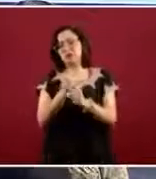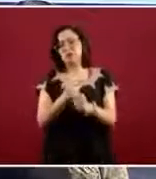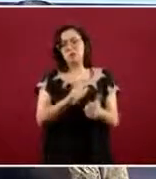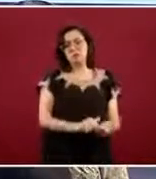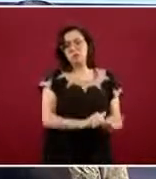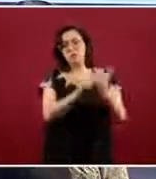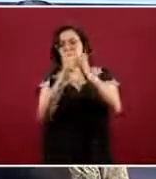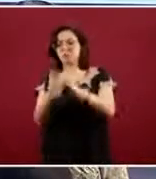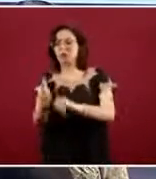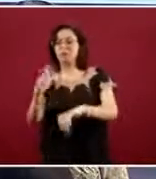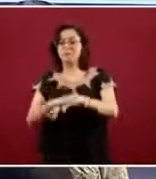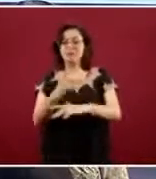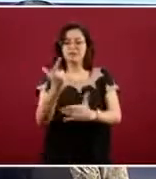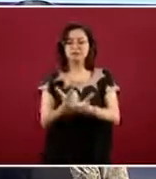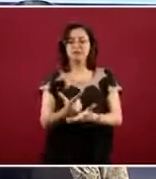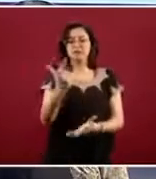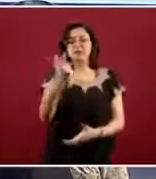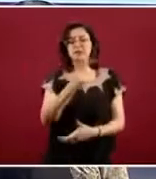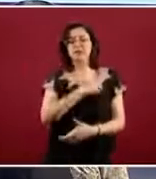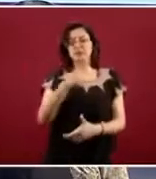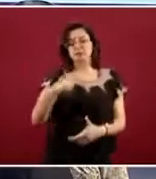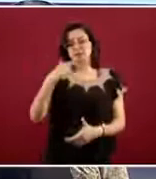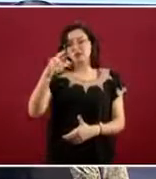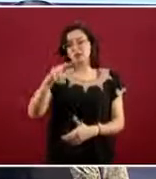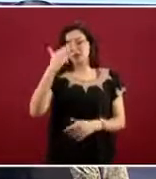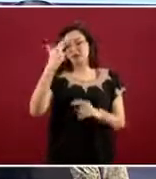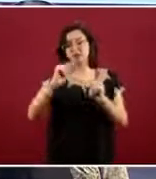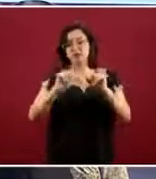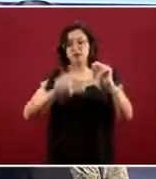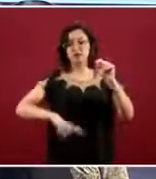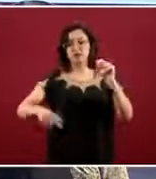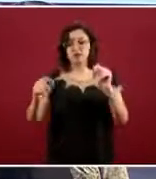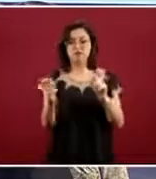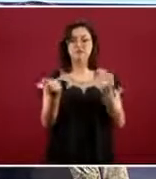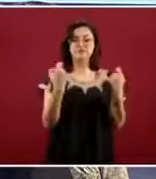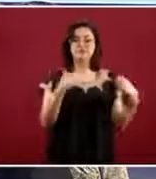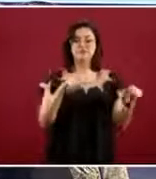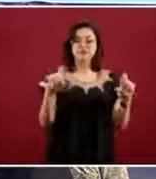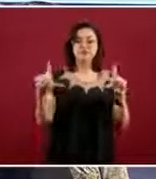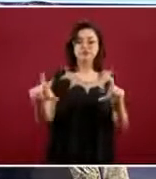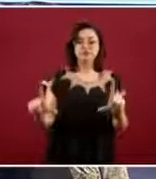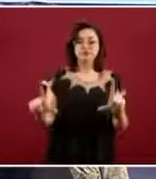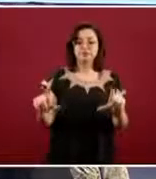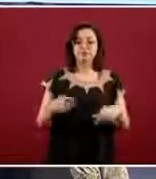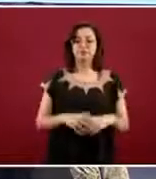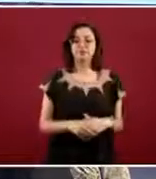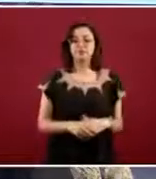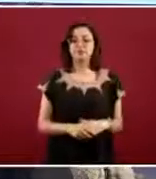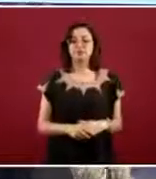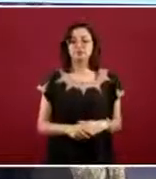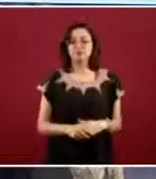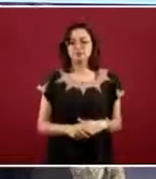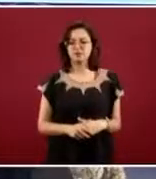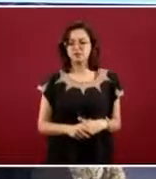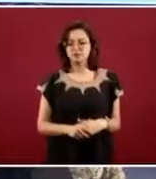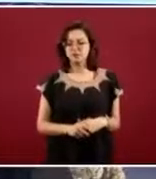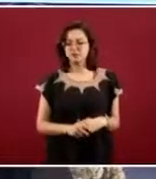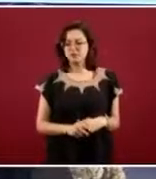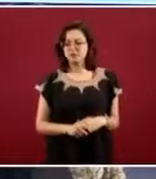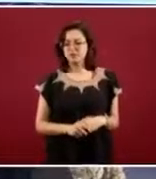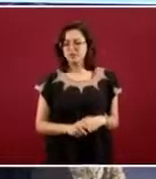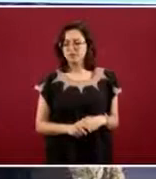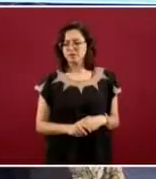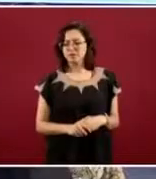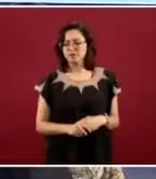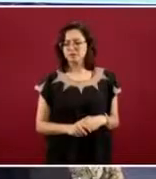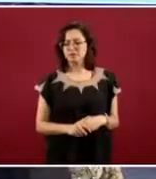a incrementarse, ¿no? Esto recordando que es a nivel nacional. La siguiente, por favor. La distribución en